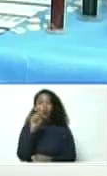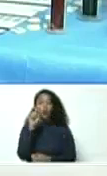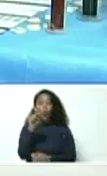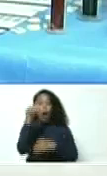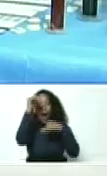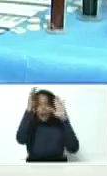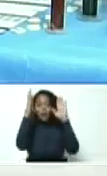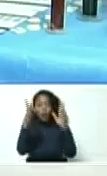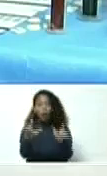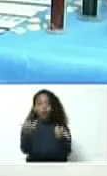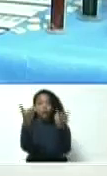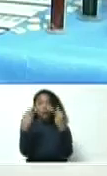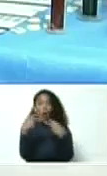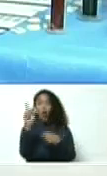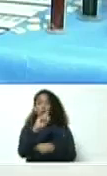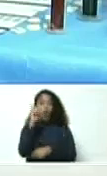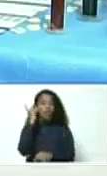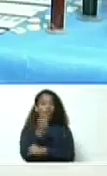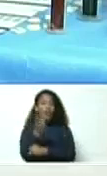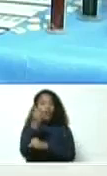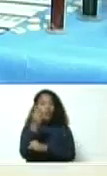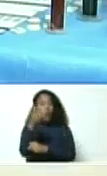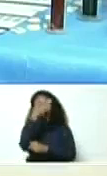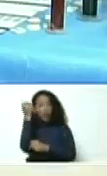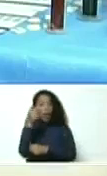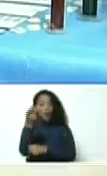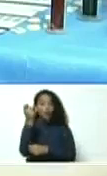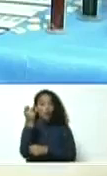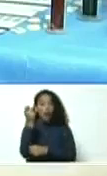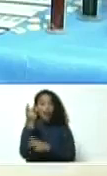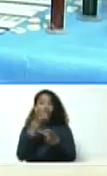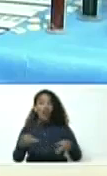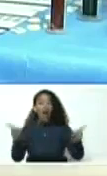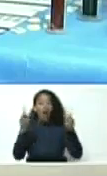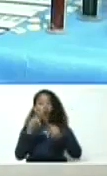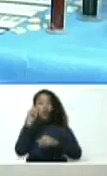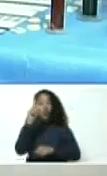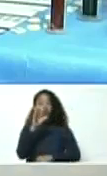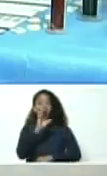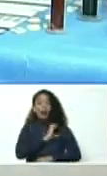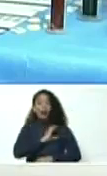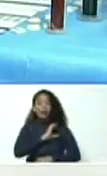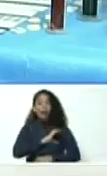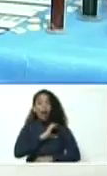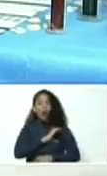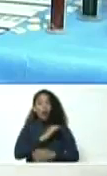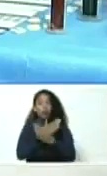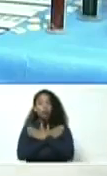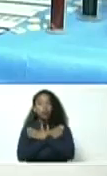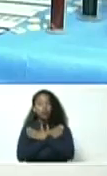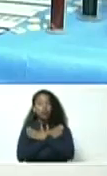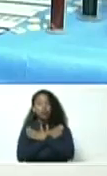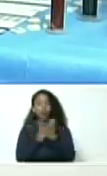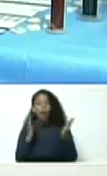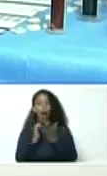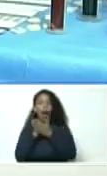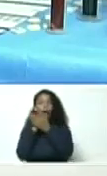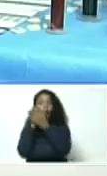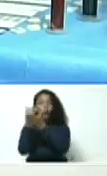se te debe olvidar nunca que el valor más precioso y más hermoso de un cristiano es la solidaridad, la